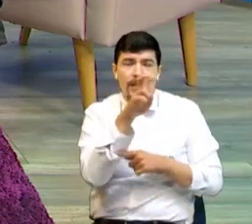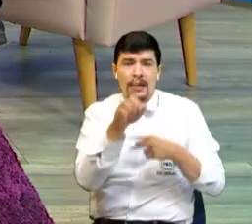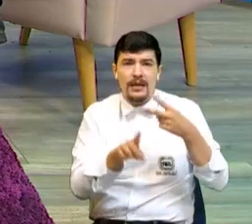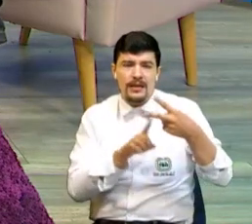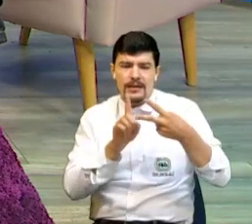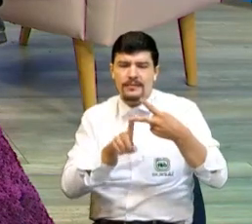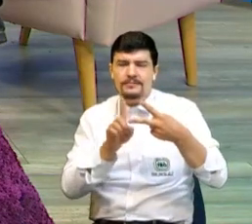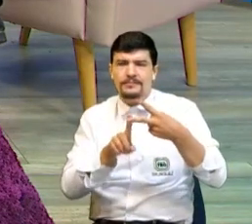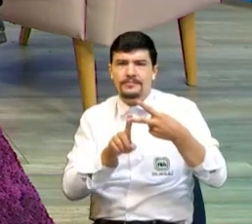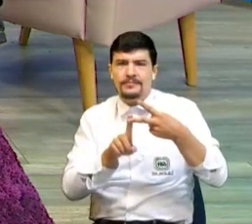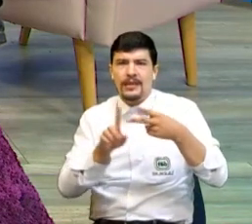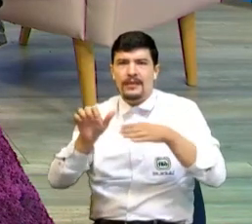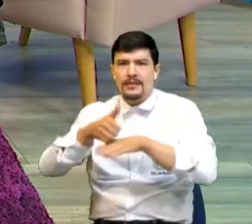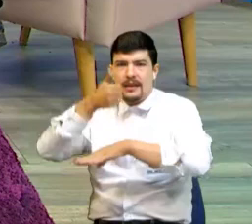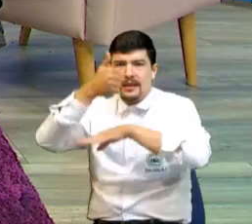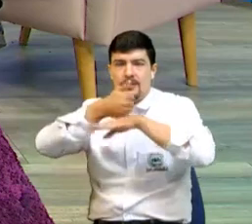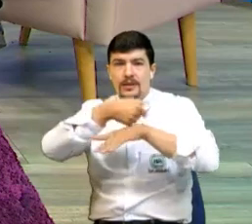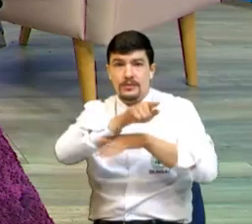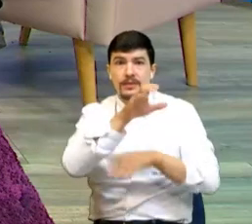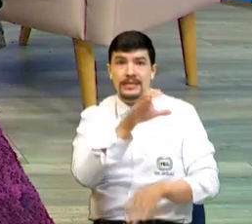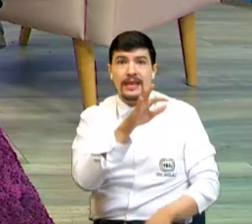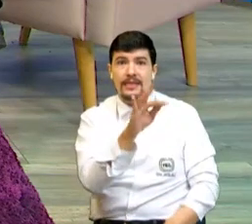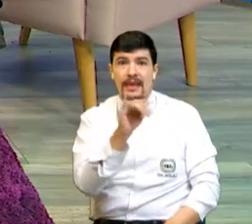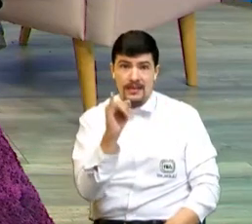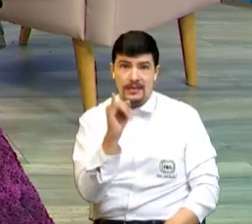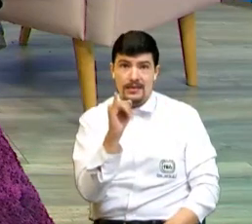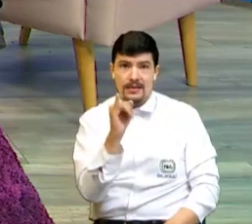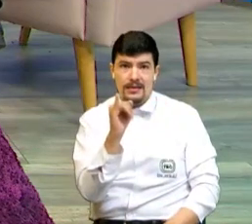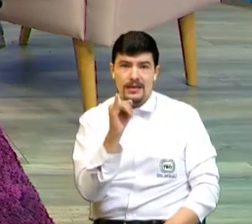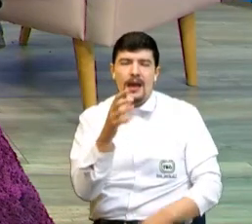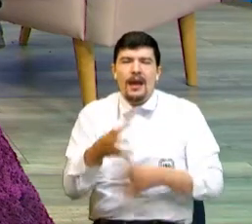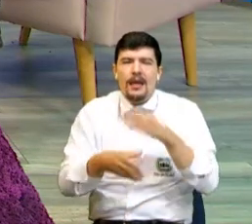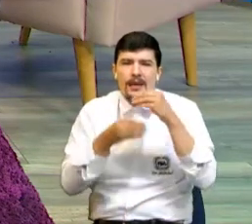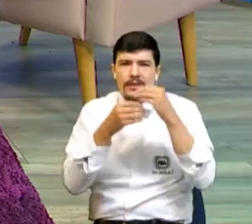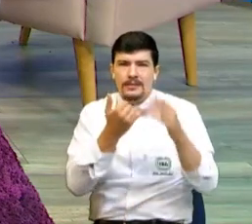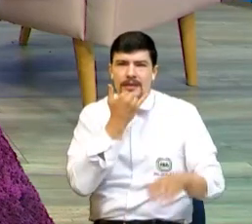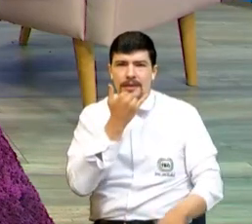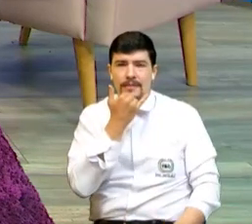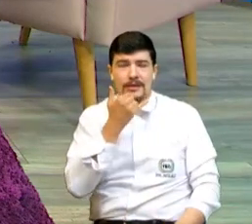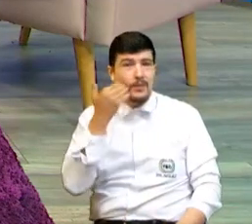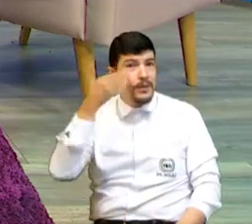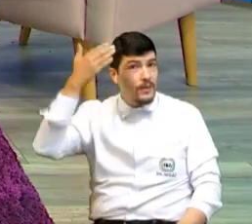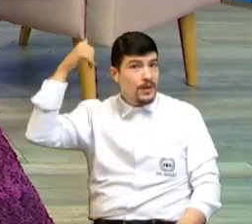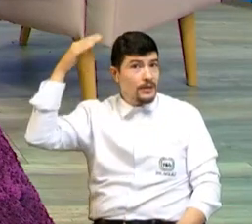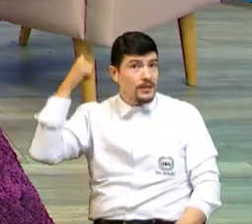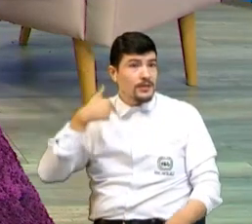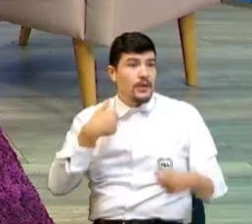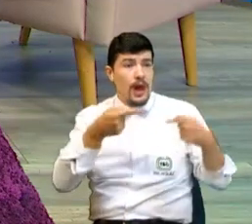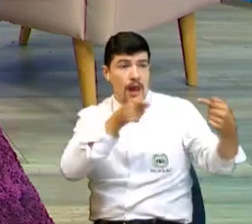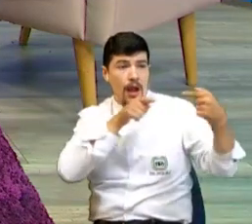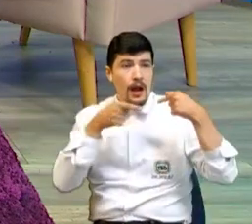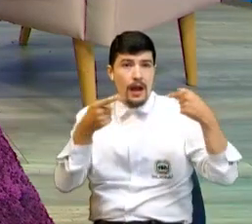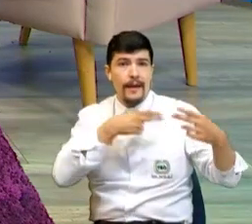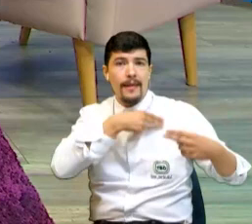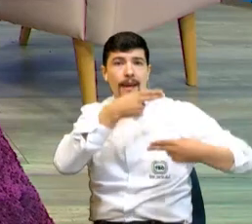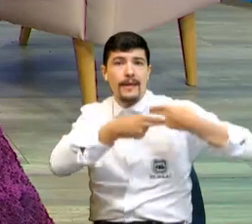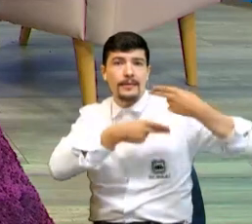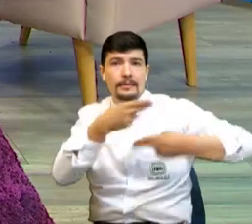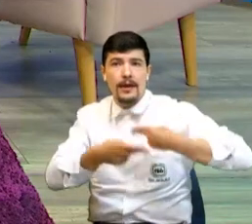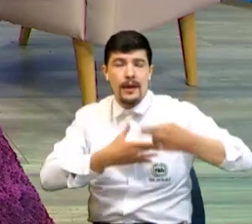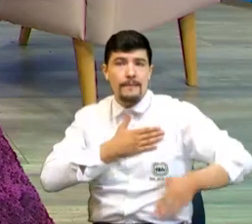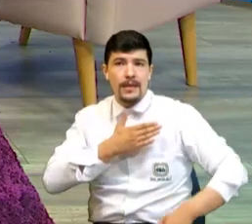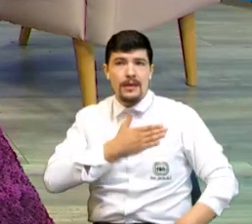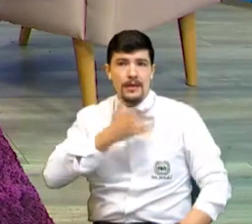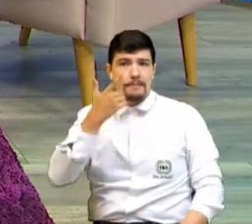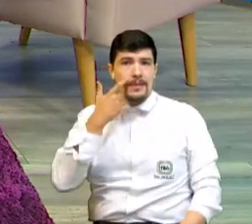es directora del CTI. Uh-huh. Y resulta que cuando yo estaba peleando la herencia de mi papá,